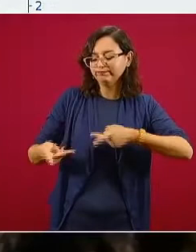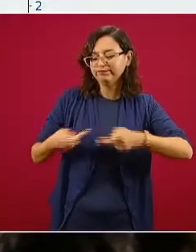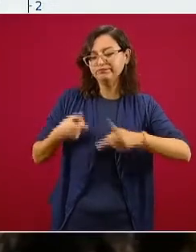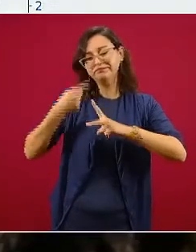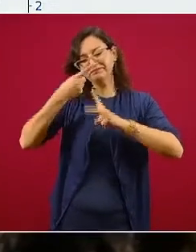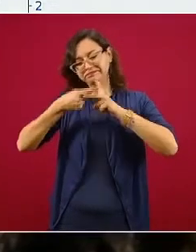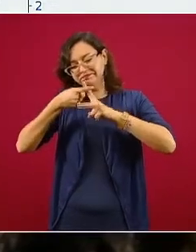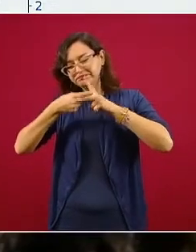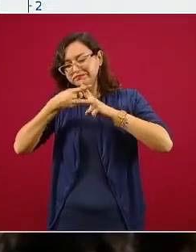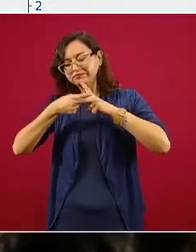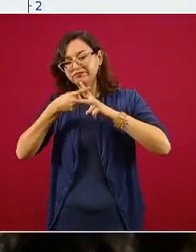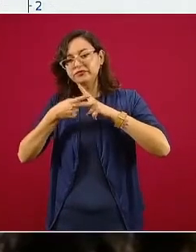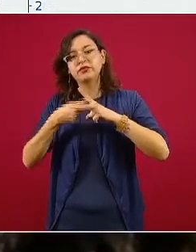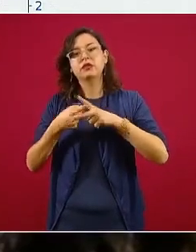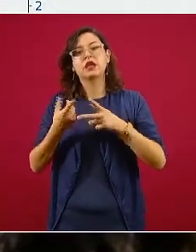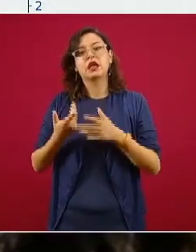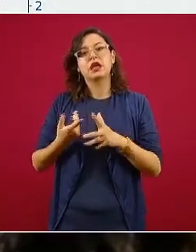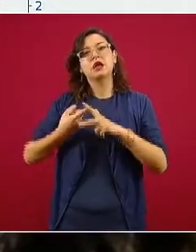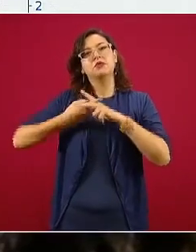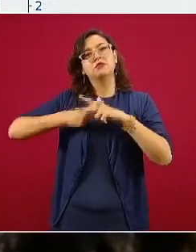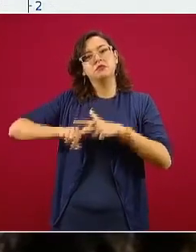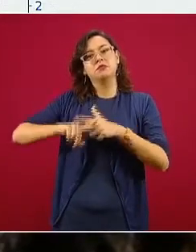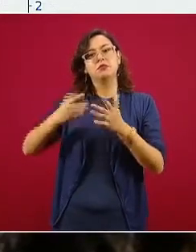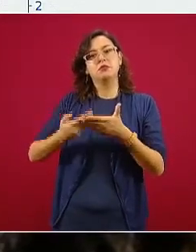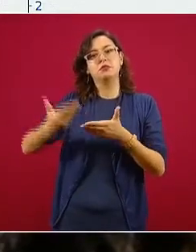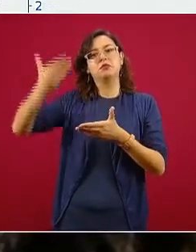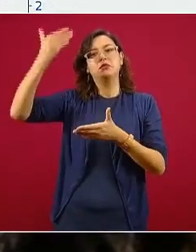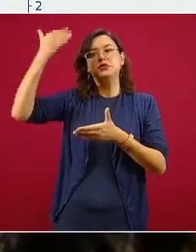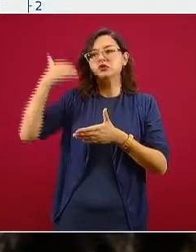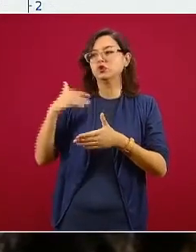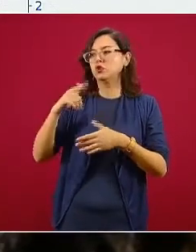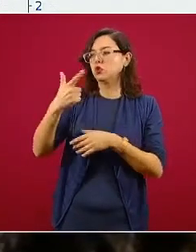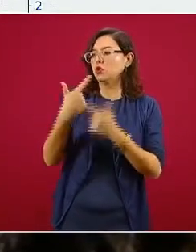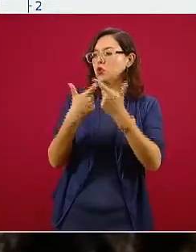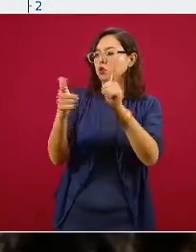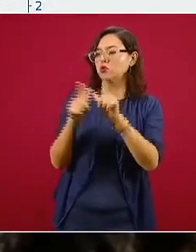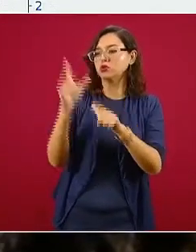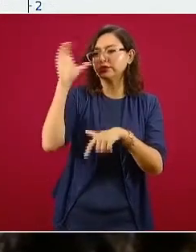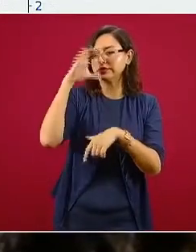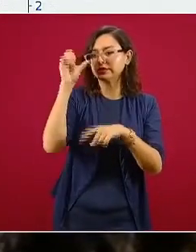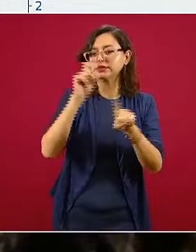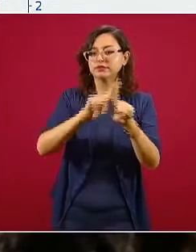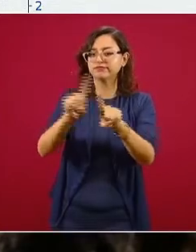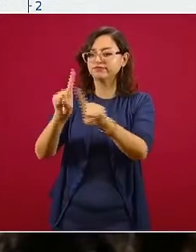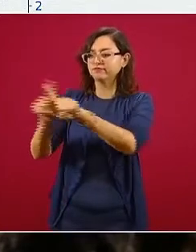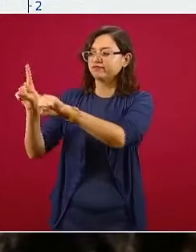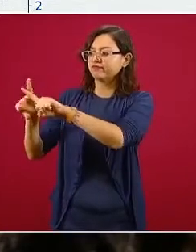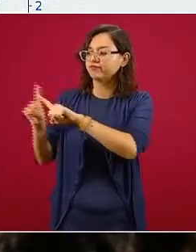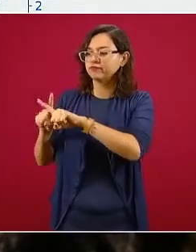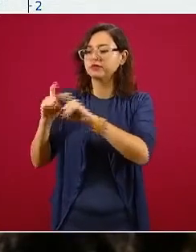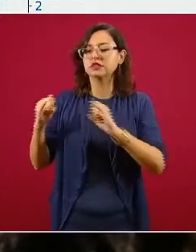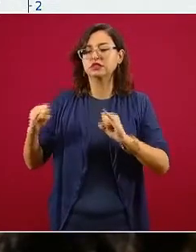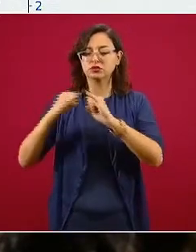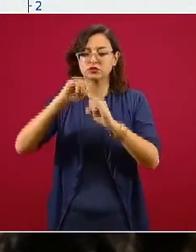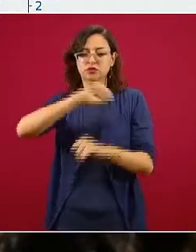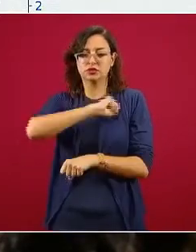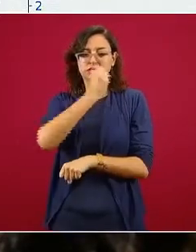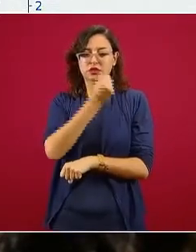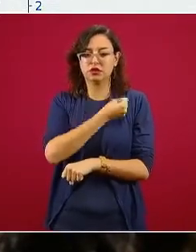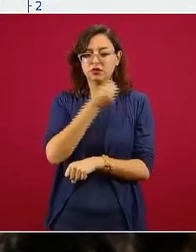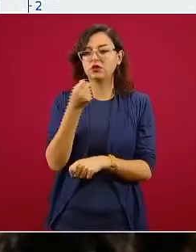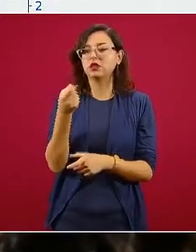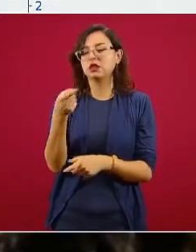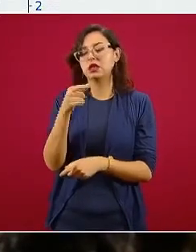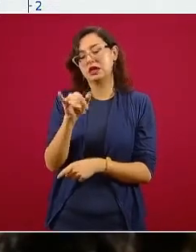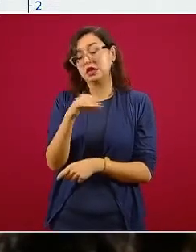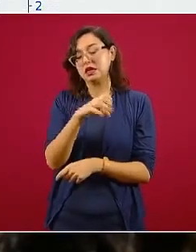predicciones matemáticas, las hicimos originalmente con otros diversos grupos científicos que están en las instituciones de salud, en particular el